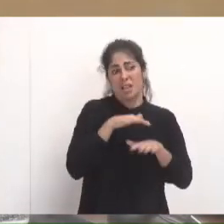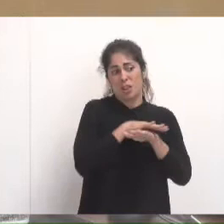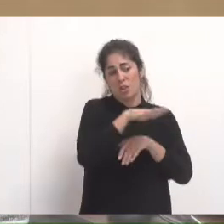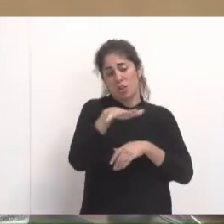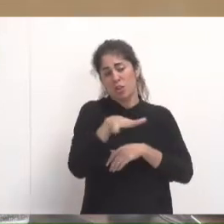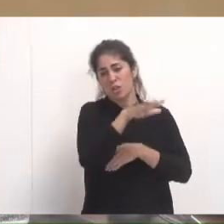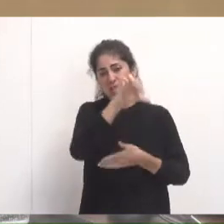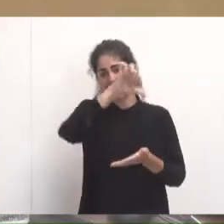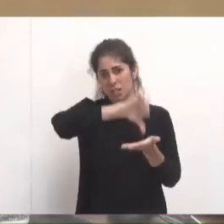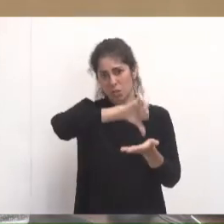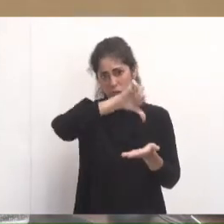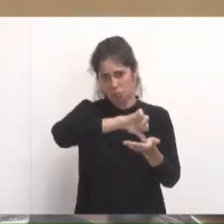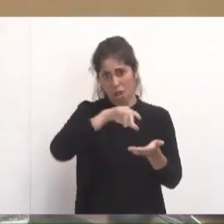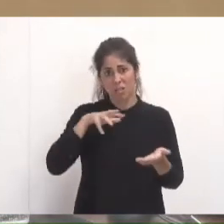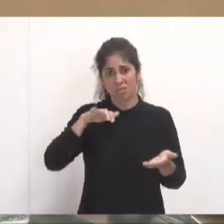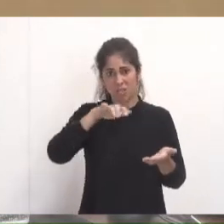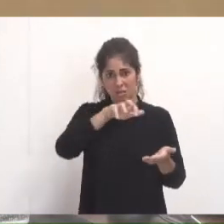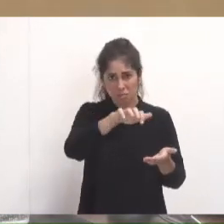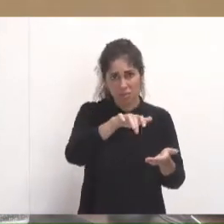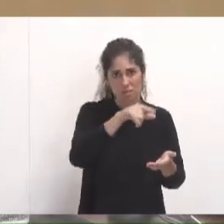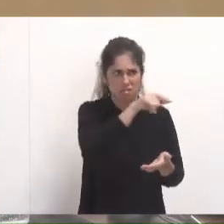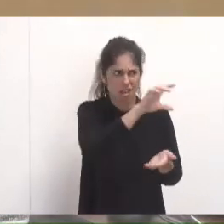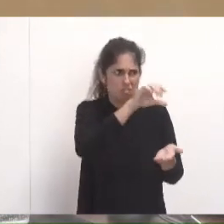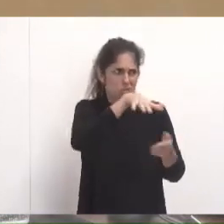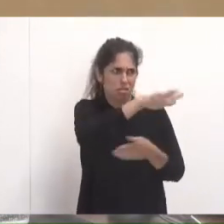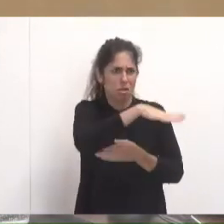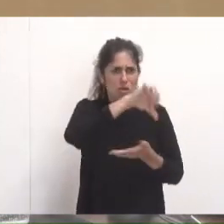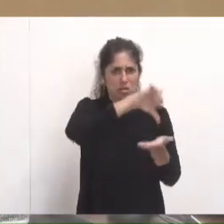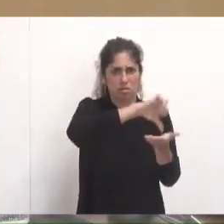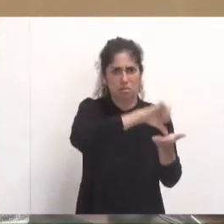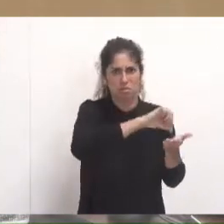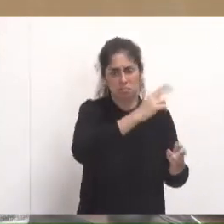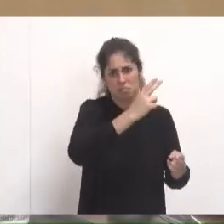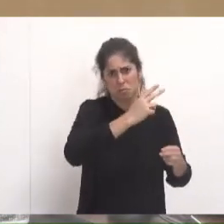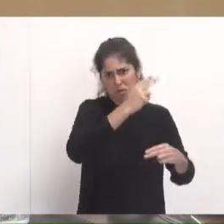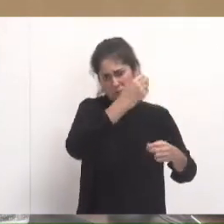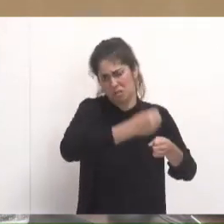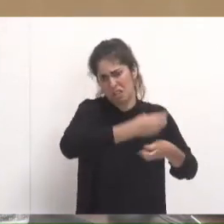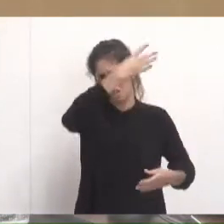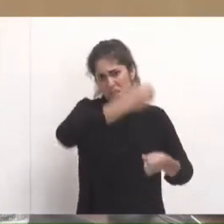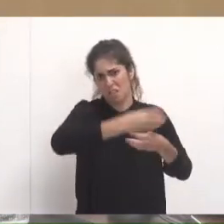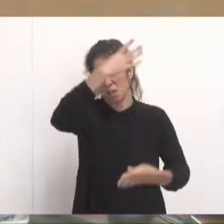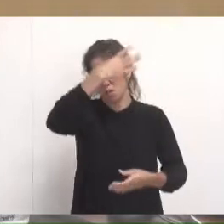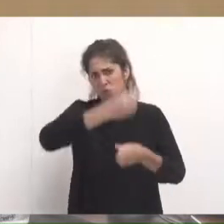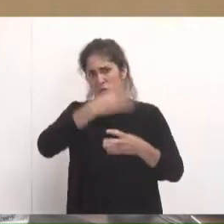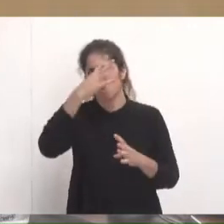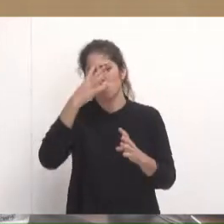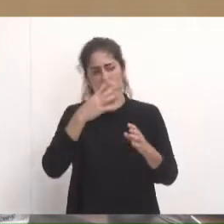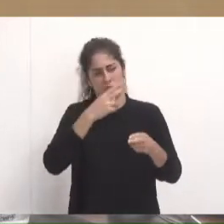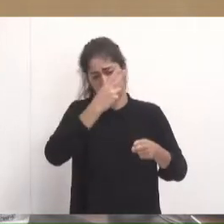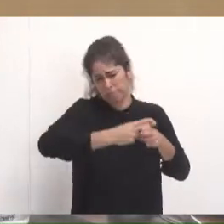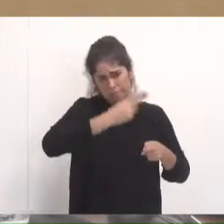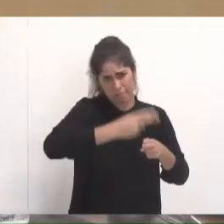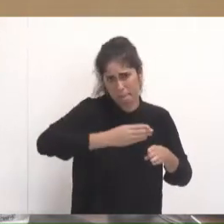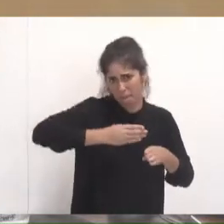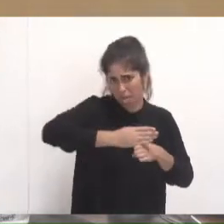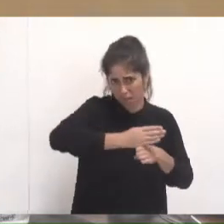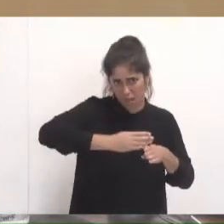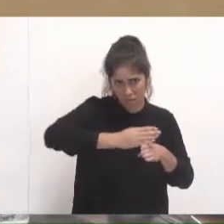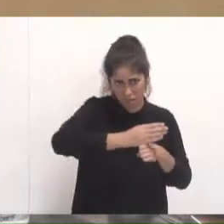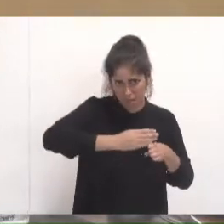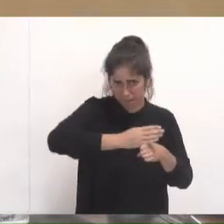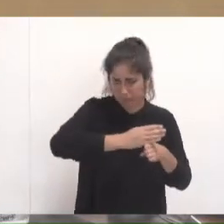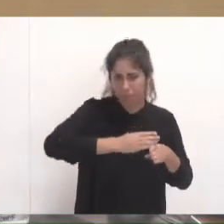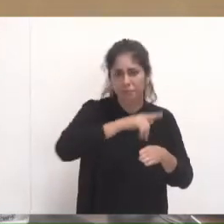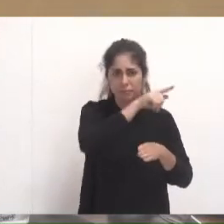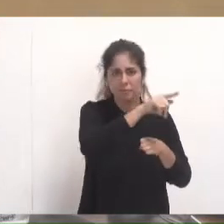cascos con una tipología constructiva muy basada en estructuras de madera, ha sido pues por los tocones.